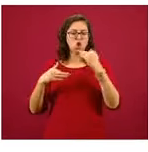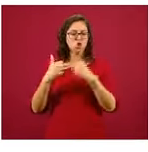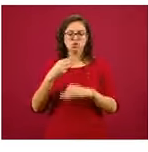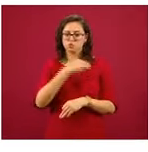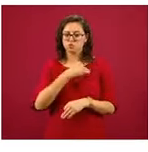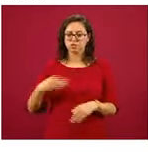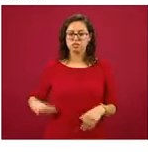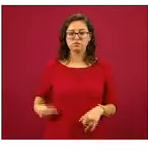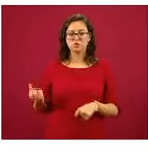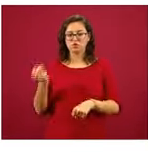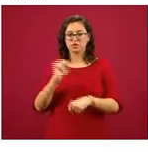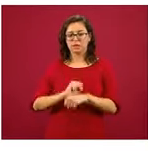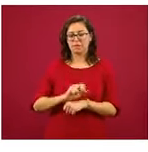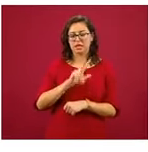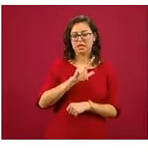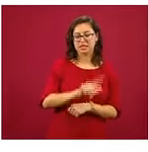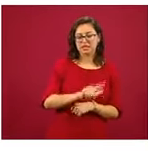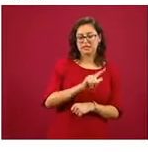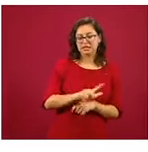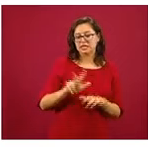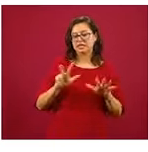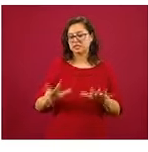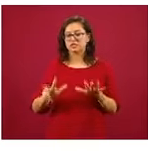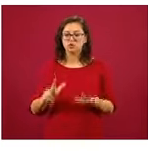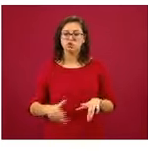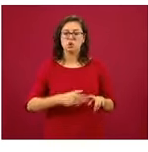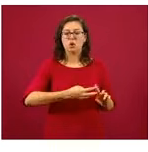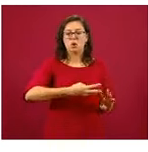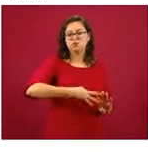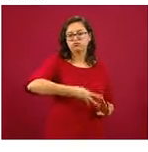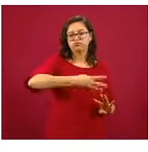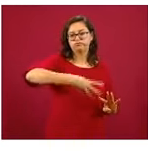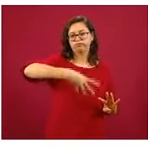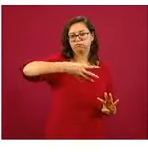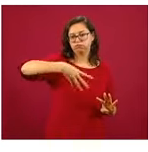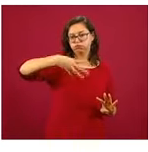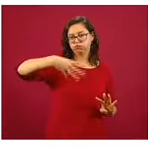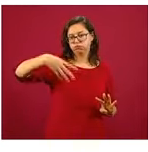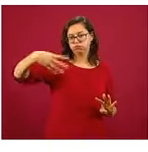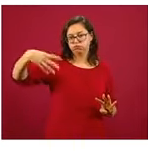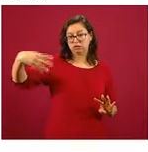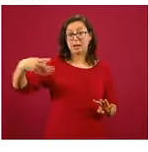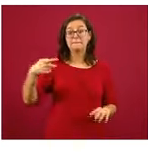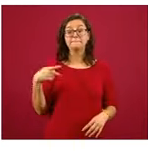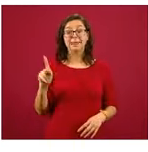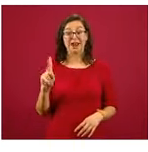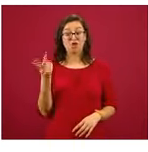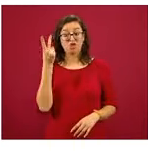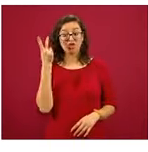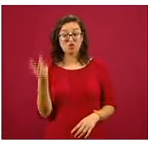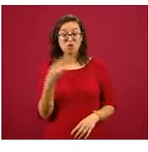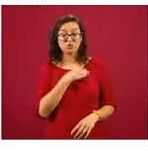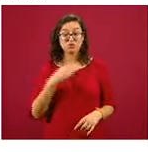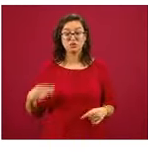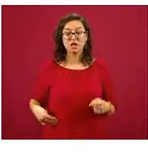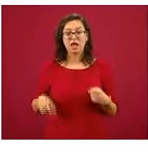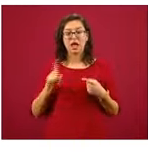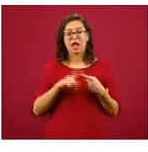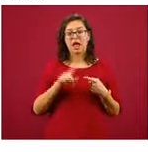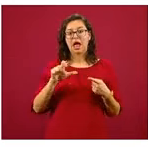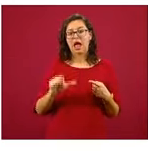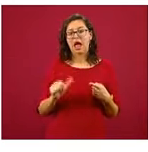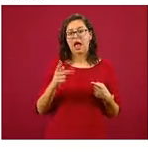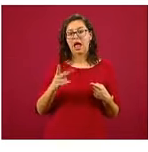semana 17 y 18 y son prácticamente 2 los que destacan, Apizaco y